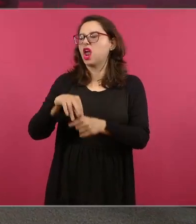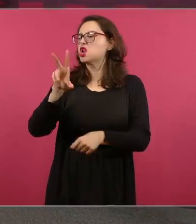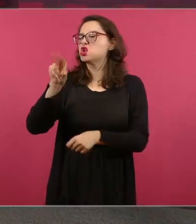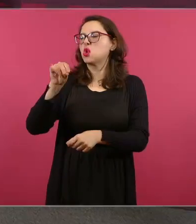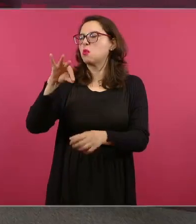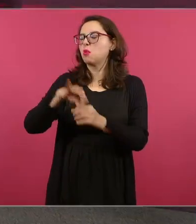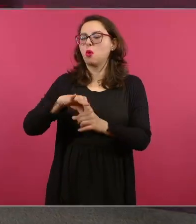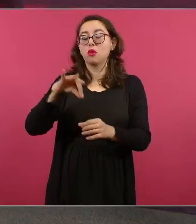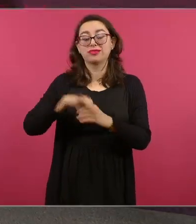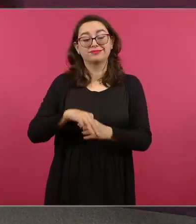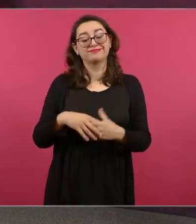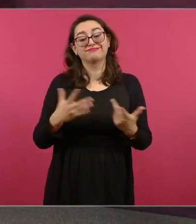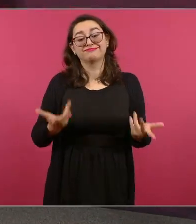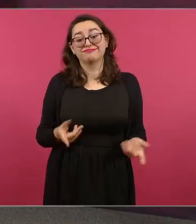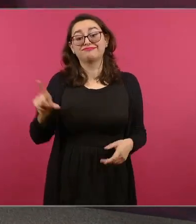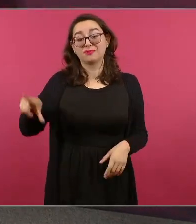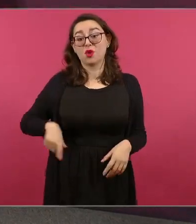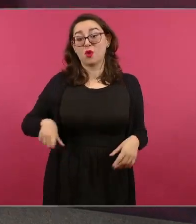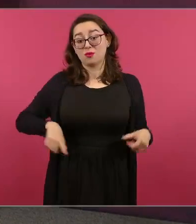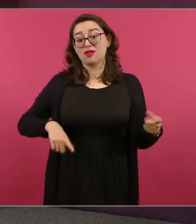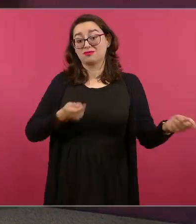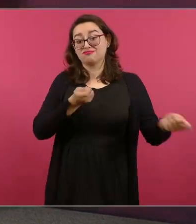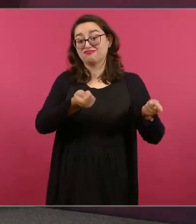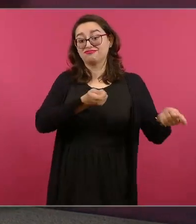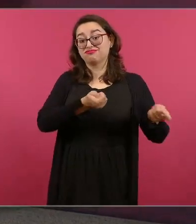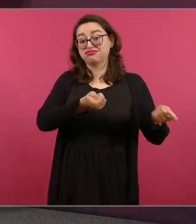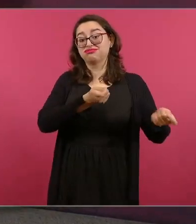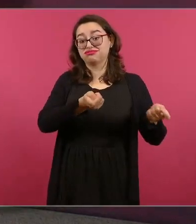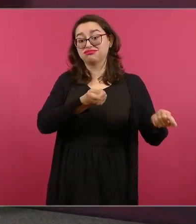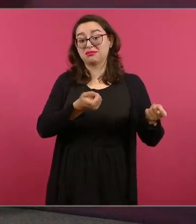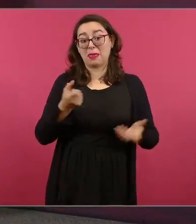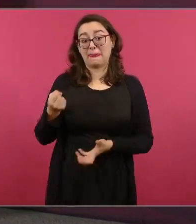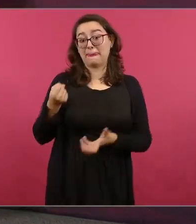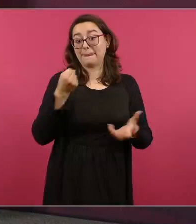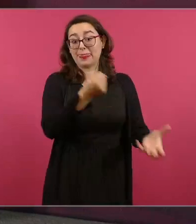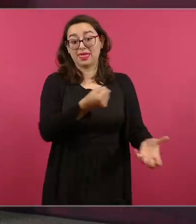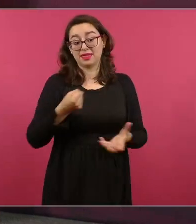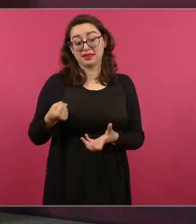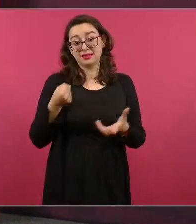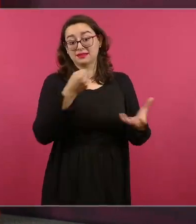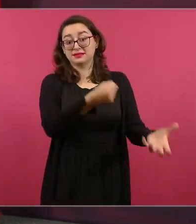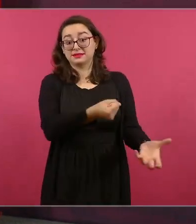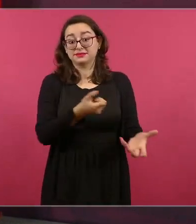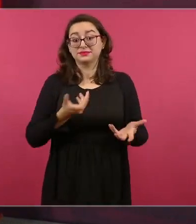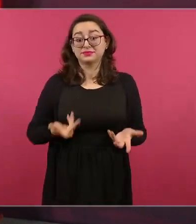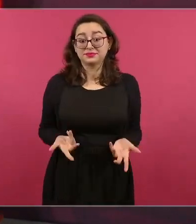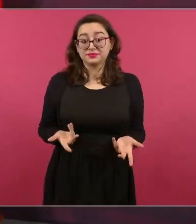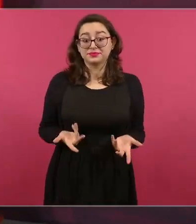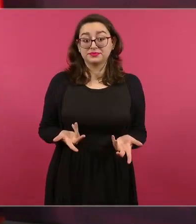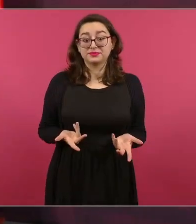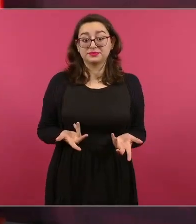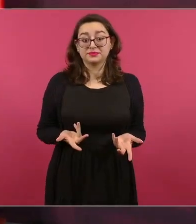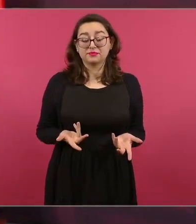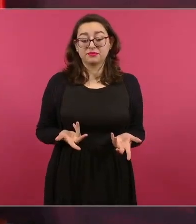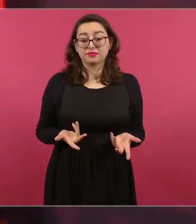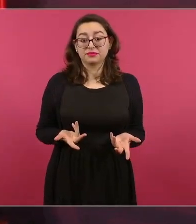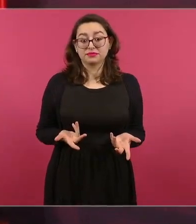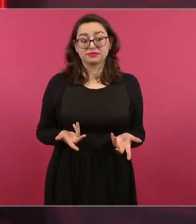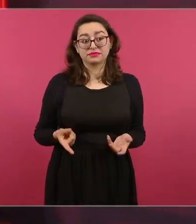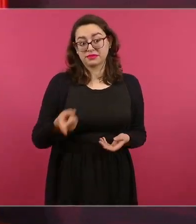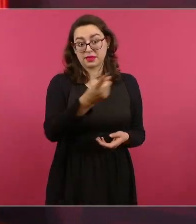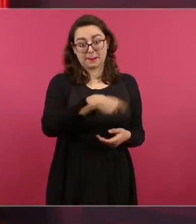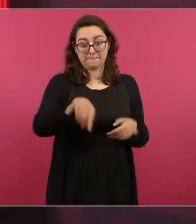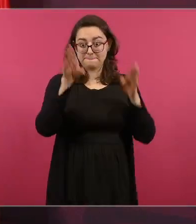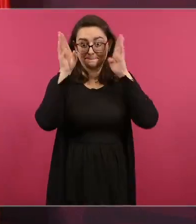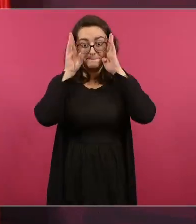muy manipuladas por los conservadores, y otras abiertamente